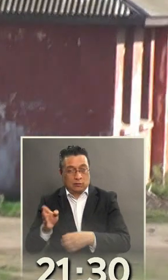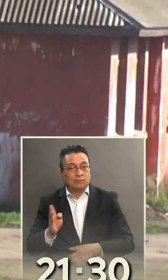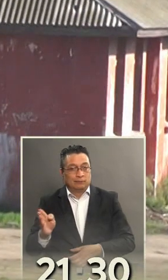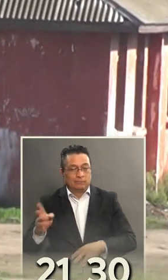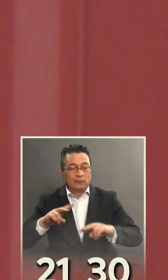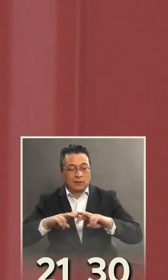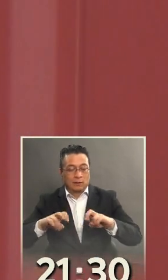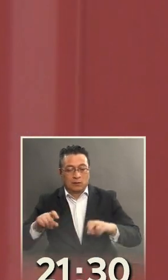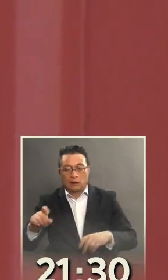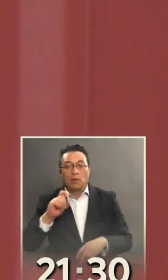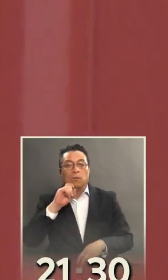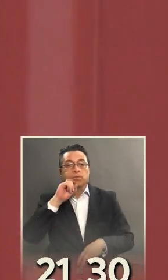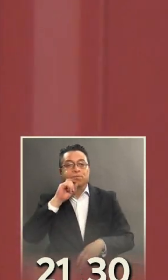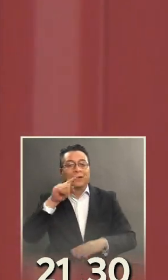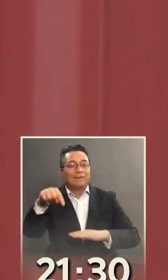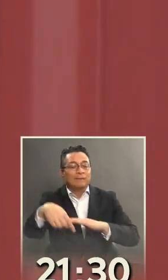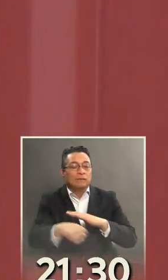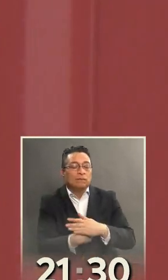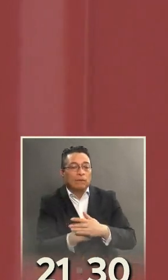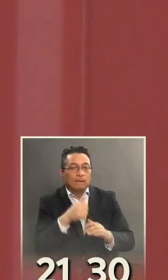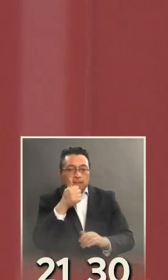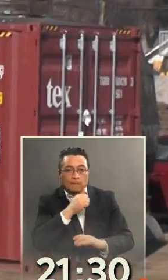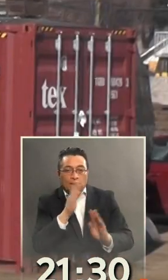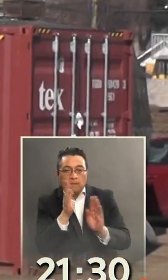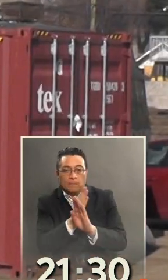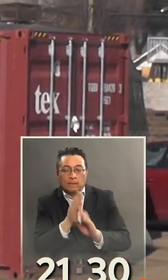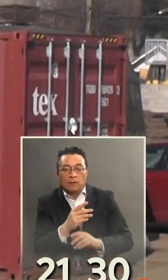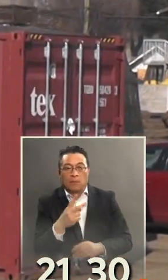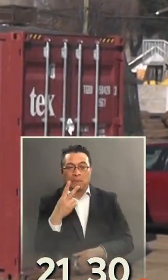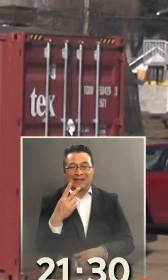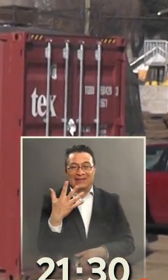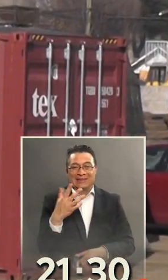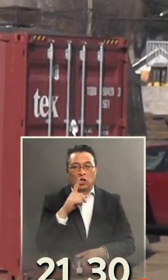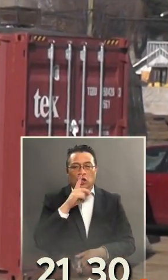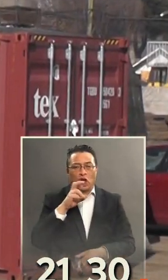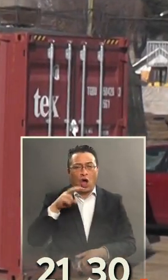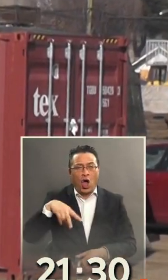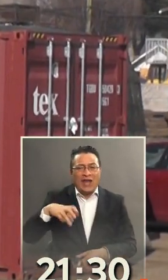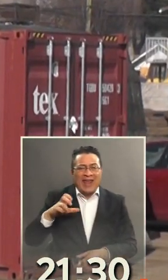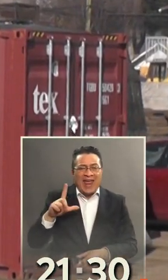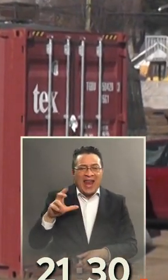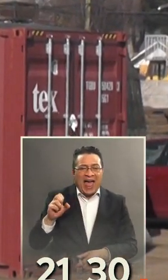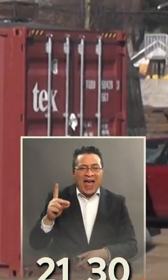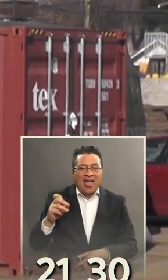se le ocurrió tratar de ingresar al país 25 toneladas de fuegos artificiales.